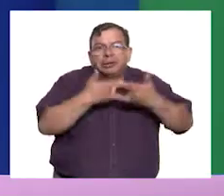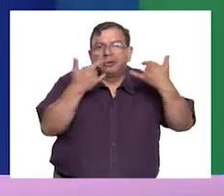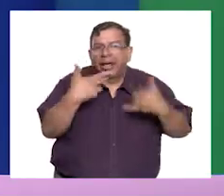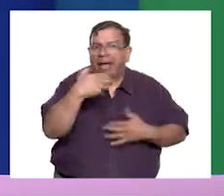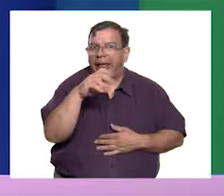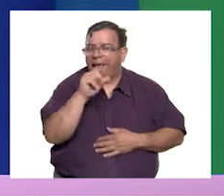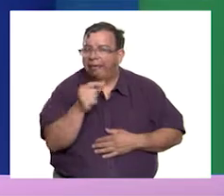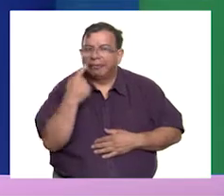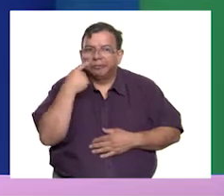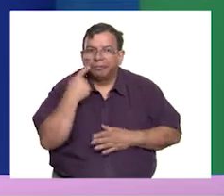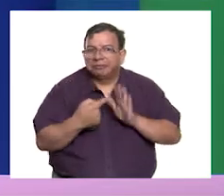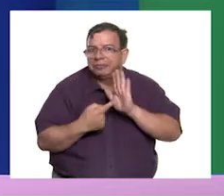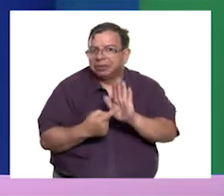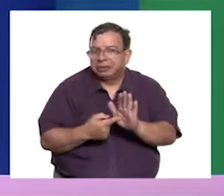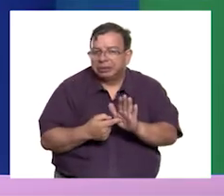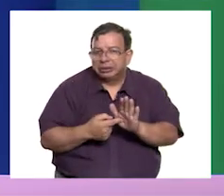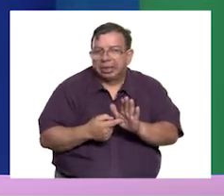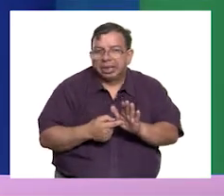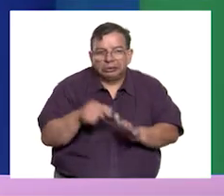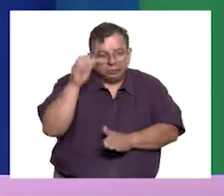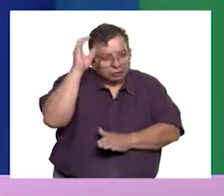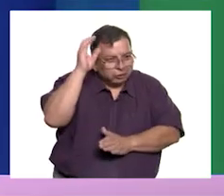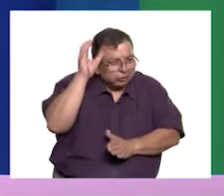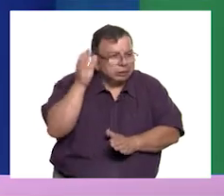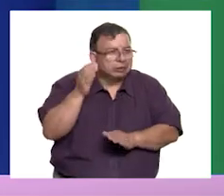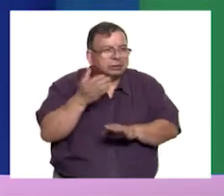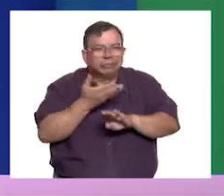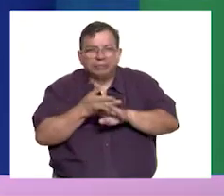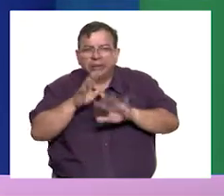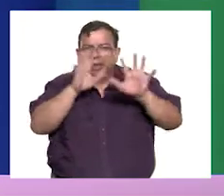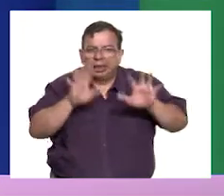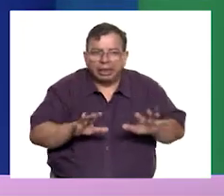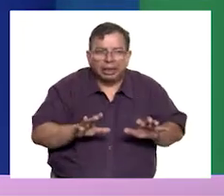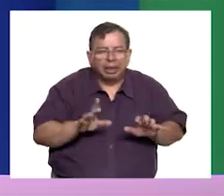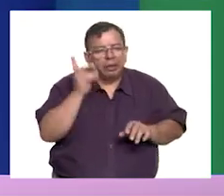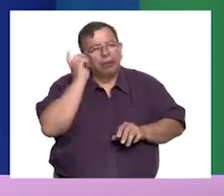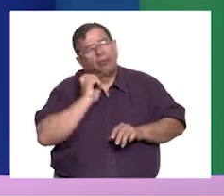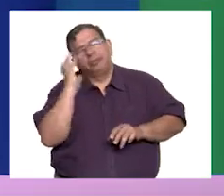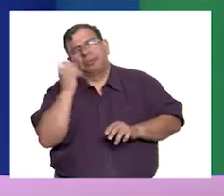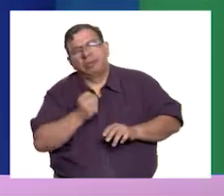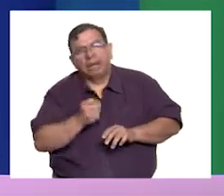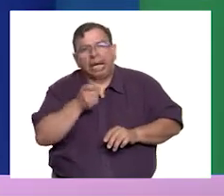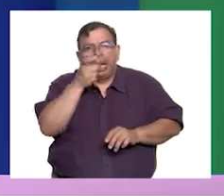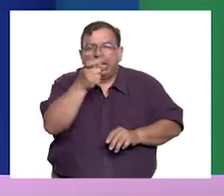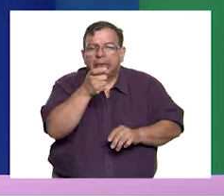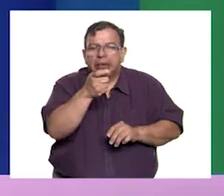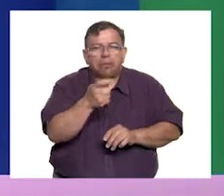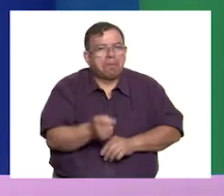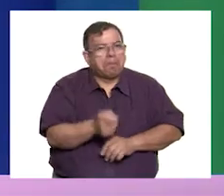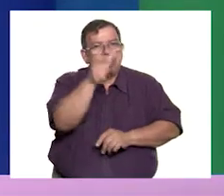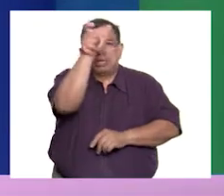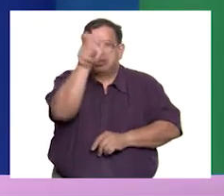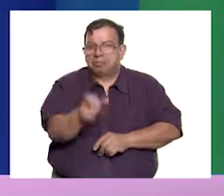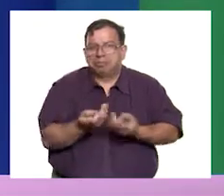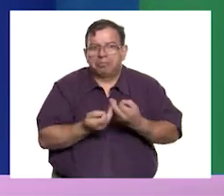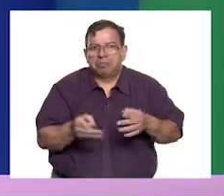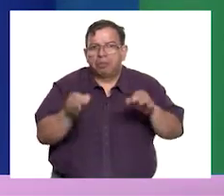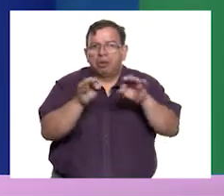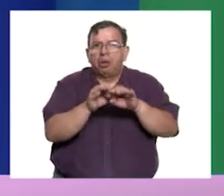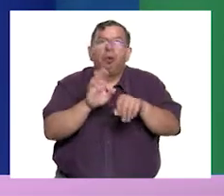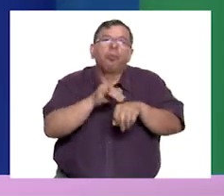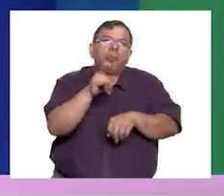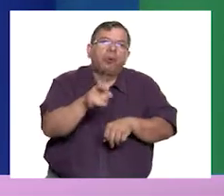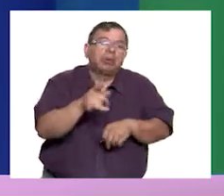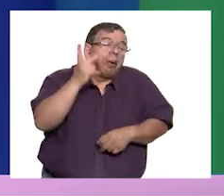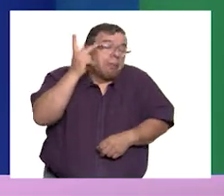nos enseñaron que la Cenicienta, que Blancanieves o la Bella Durmiente son las protagonistas solo porque